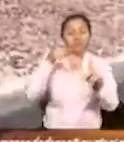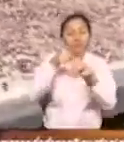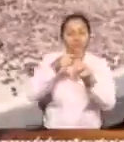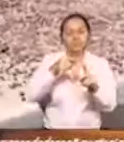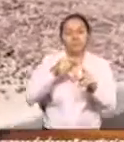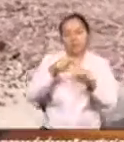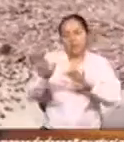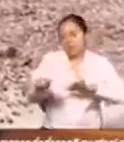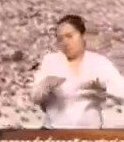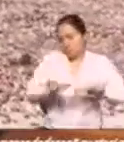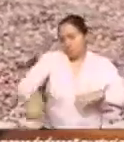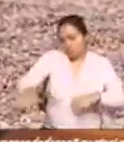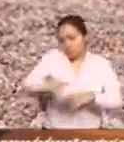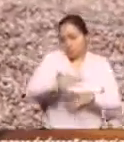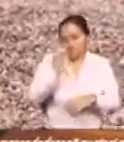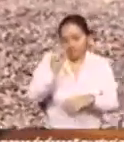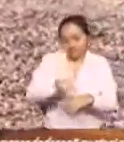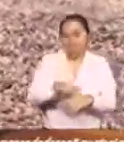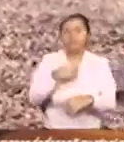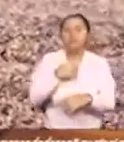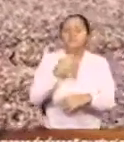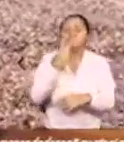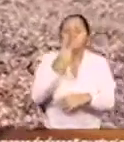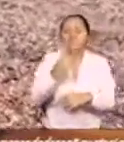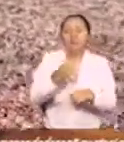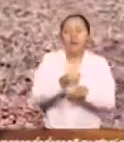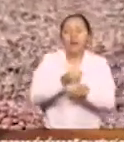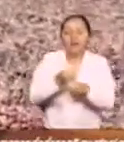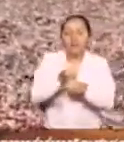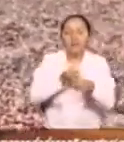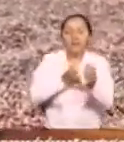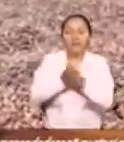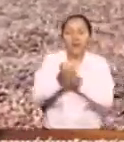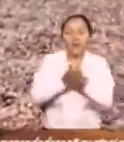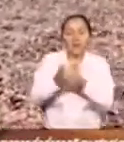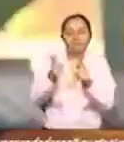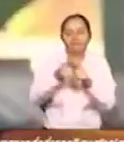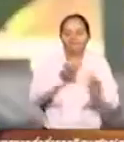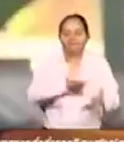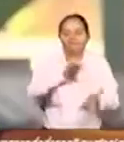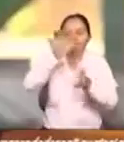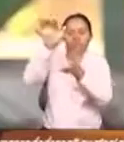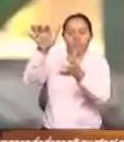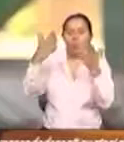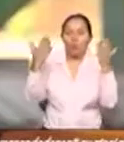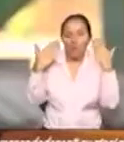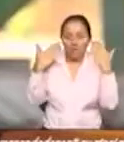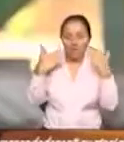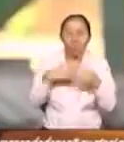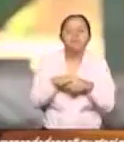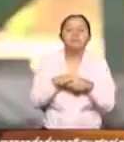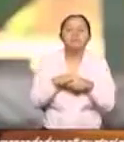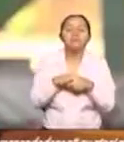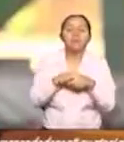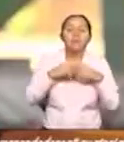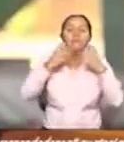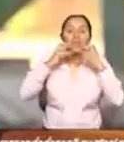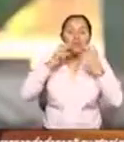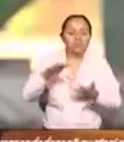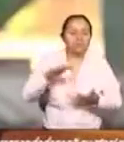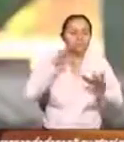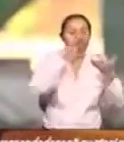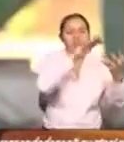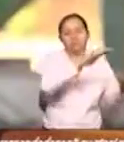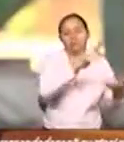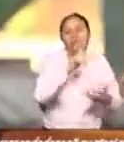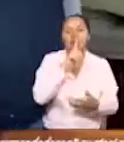nuestros agricultores. Hablamos de café y cacao, mandando a Guayaquil, mientras que el maíz básicamente mandamos a La Tacunga